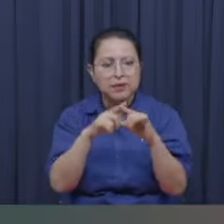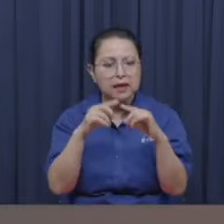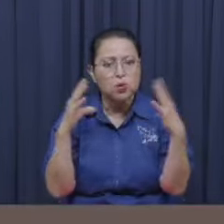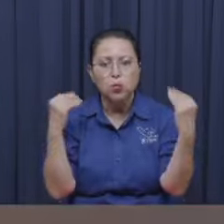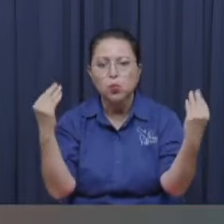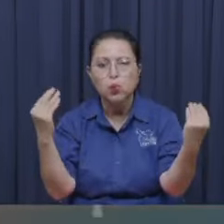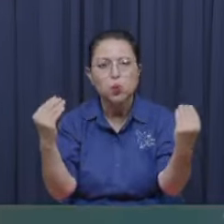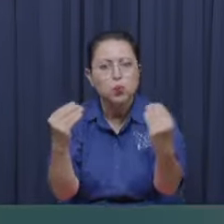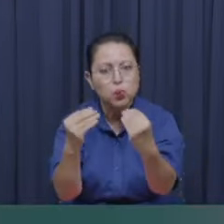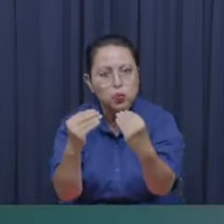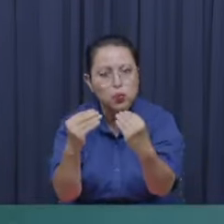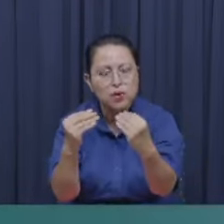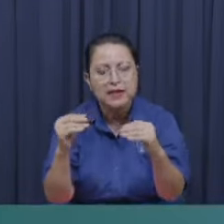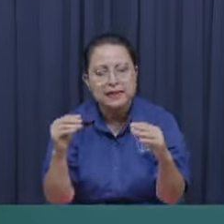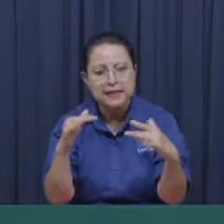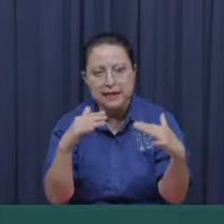alarmen,